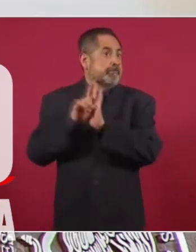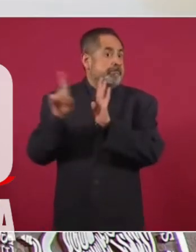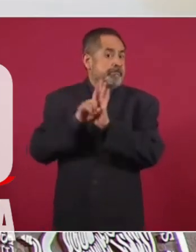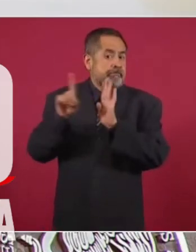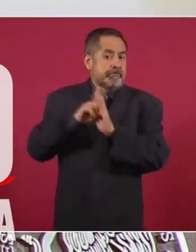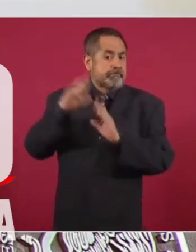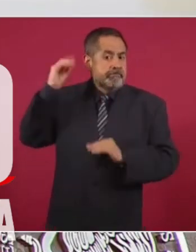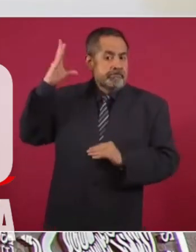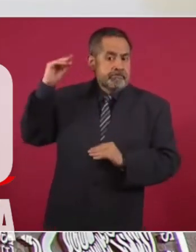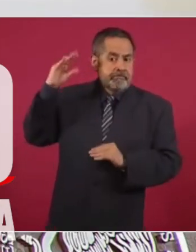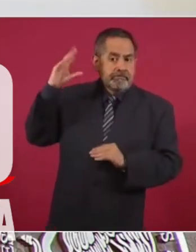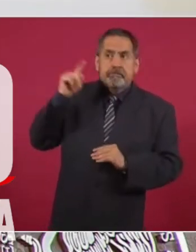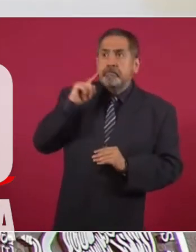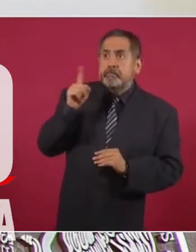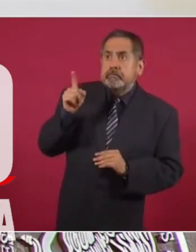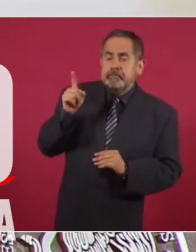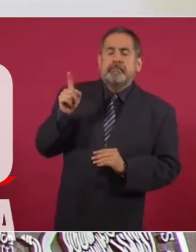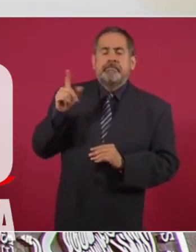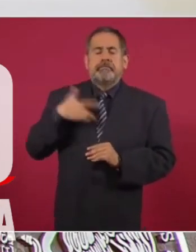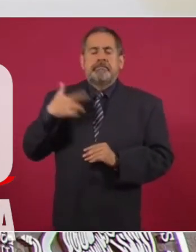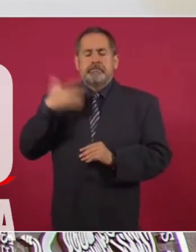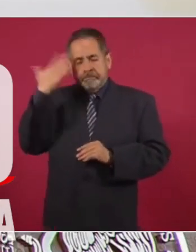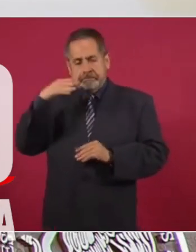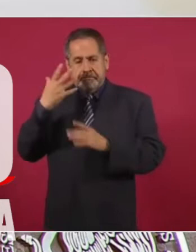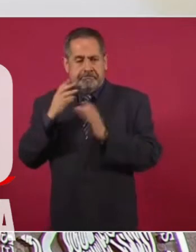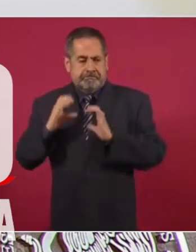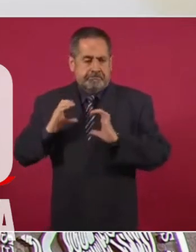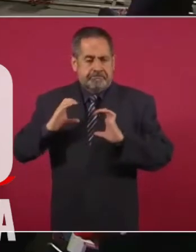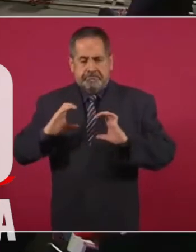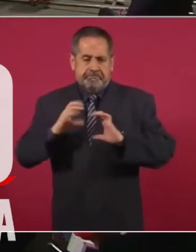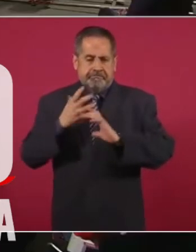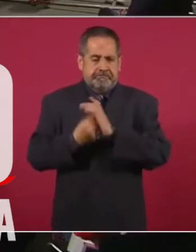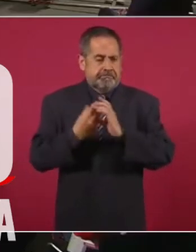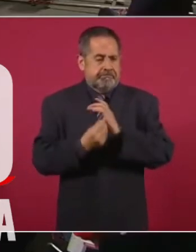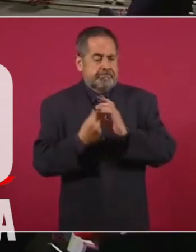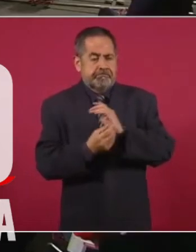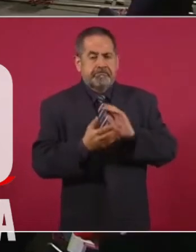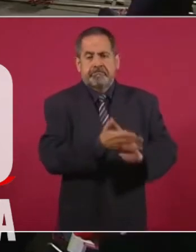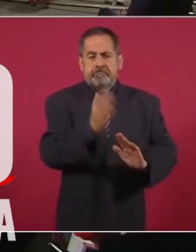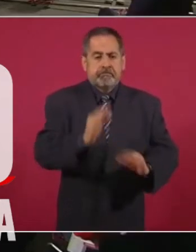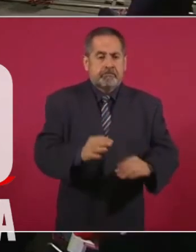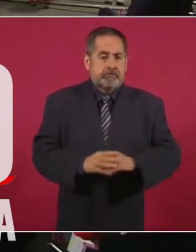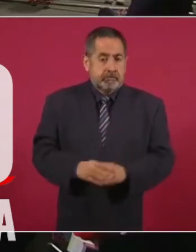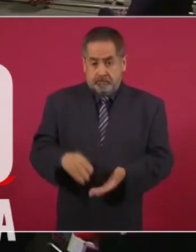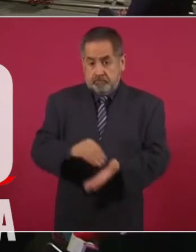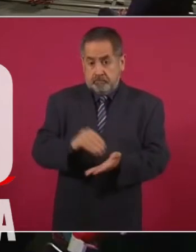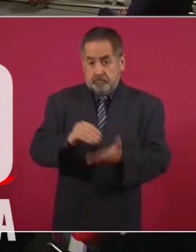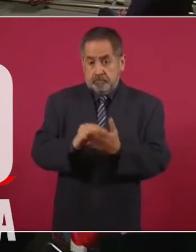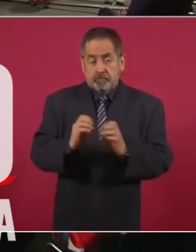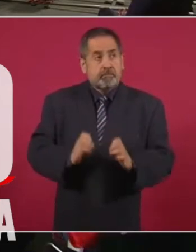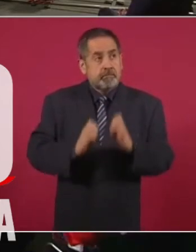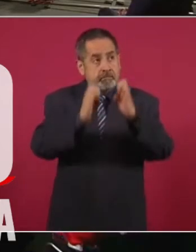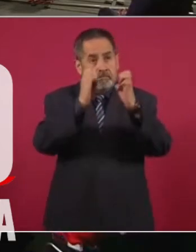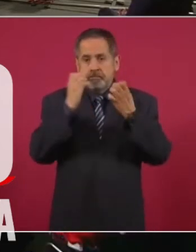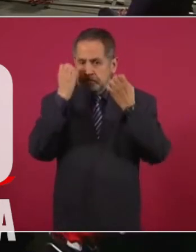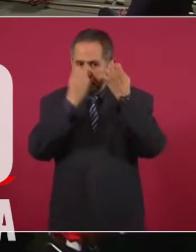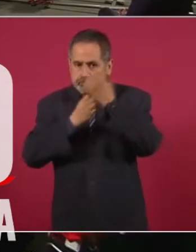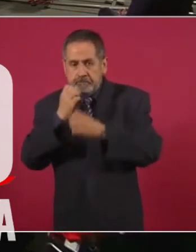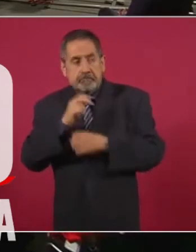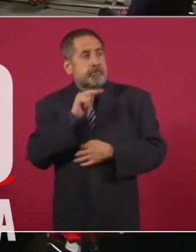sísmica y se siente un sismo se continúa con la verificación de inmuebles y viviendas